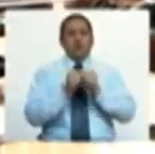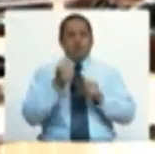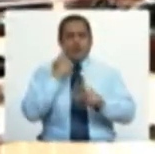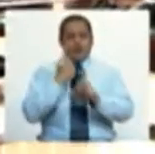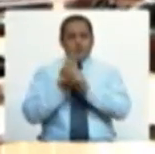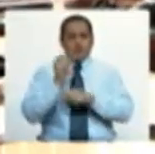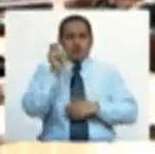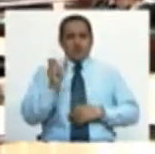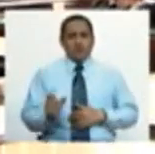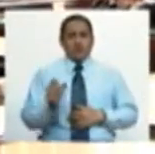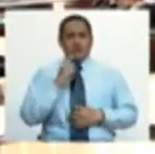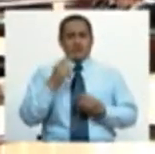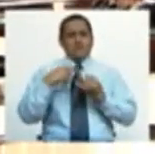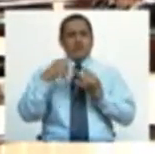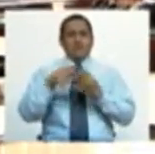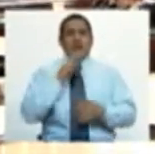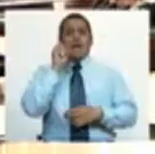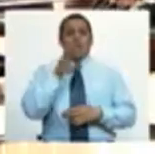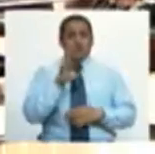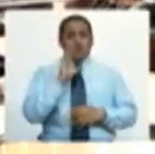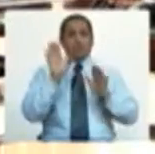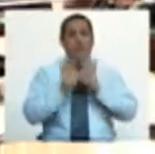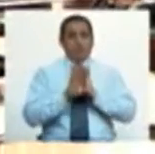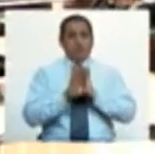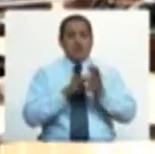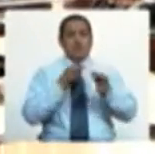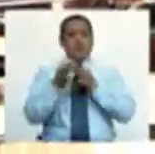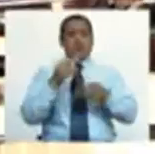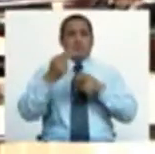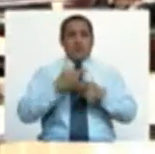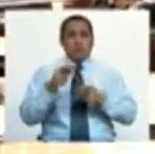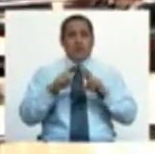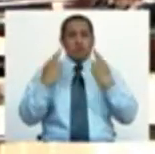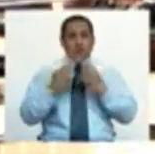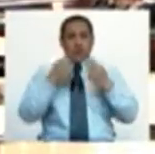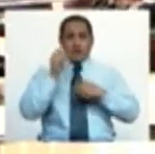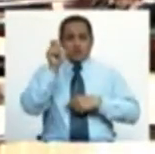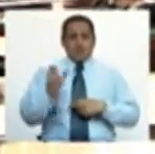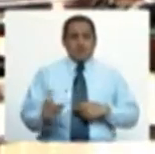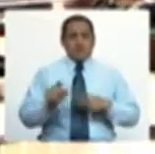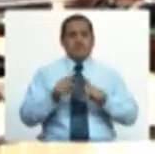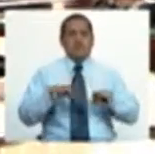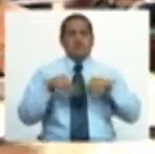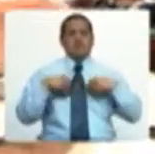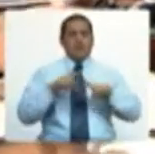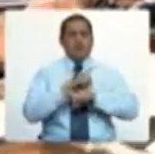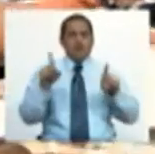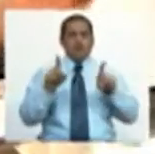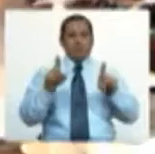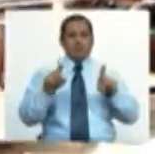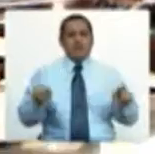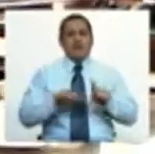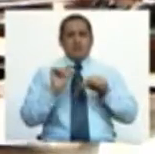el apercibimiento, que quiere decir una suerte de advertencia amenaza, de que si en esa próxima sesión no estaba presente él, se iba a declarar inadmisible. Es